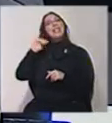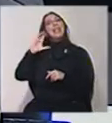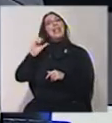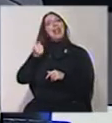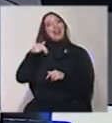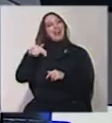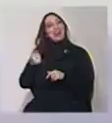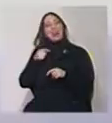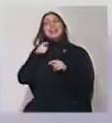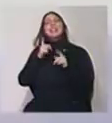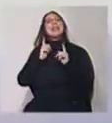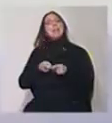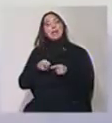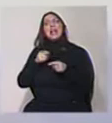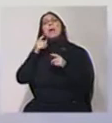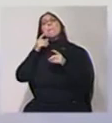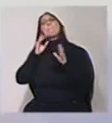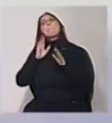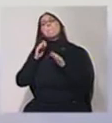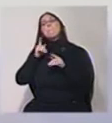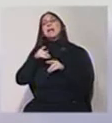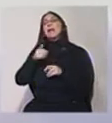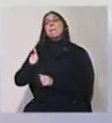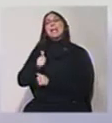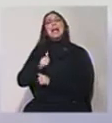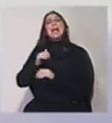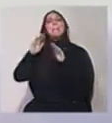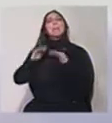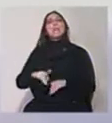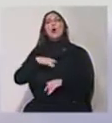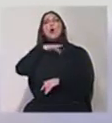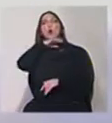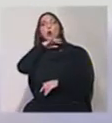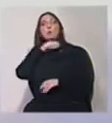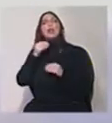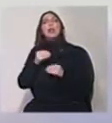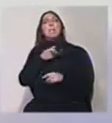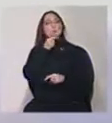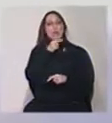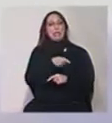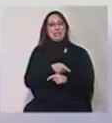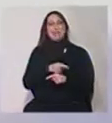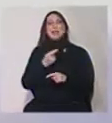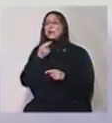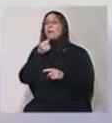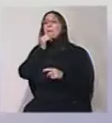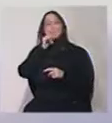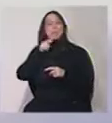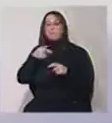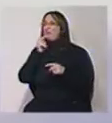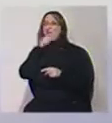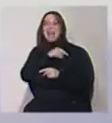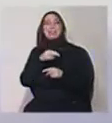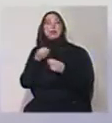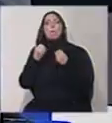seguridad pública, que los militares son menos corruptibles que los policías. Falso, es absolutamente falso. Tenemos el caso de México, claro,